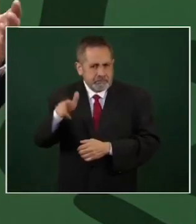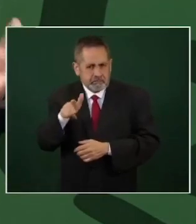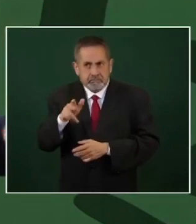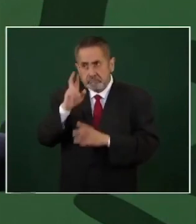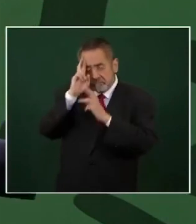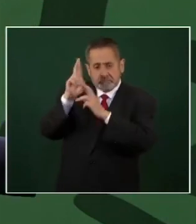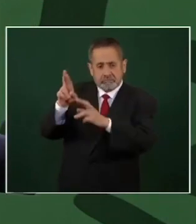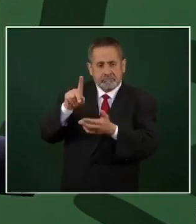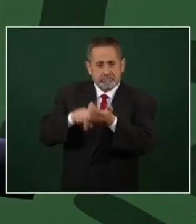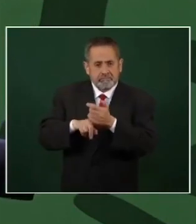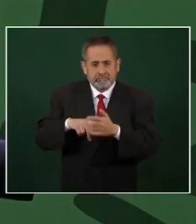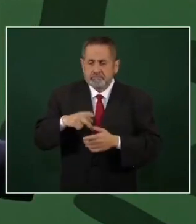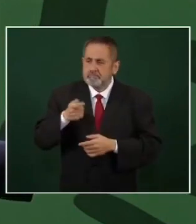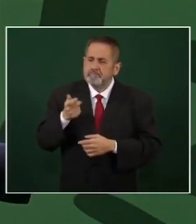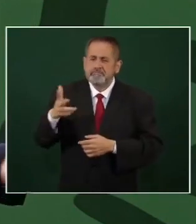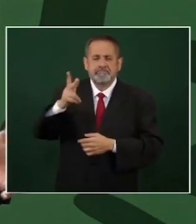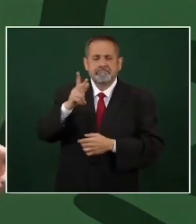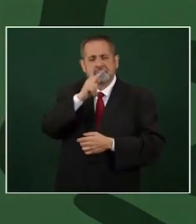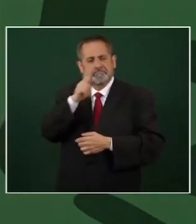que es el padre de nuestra patria?